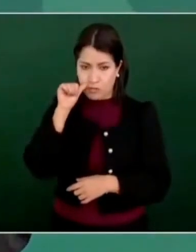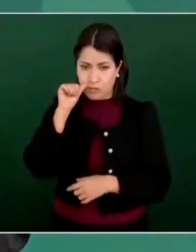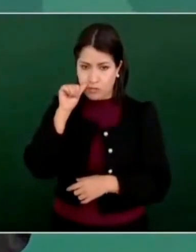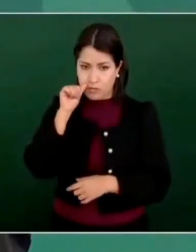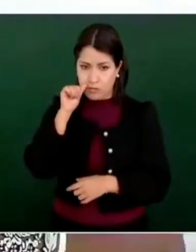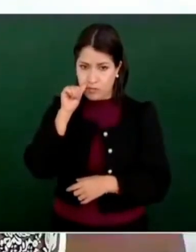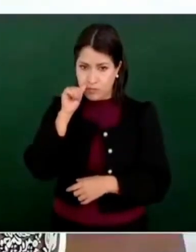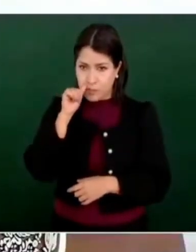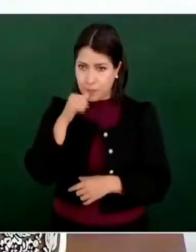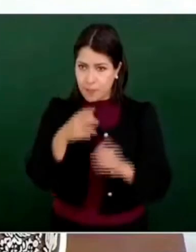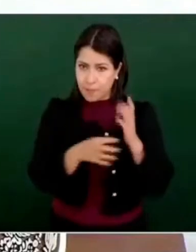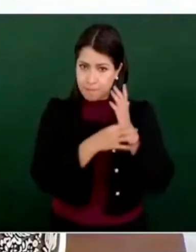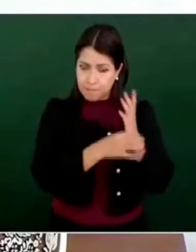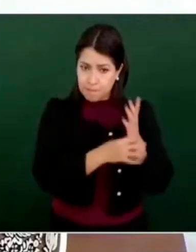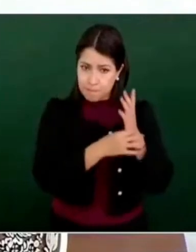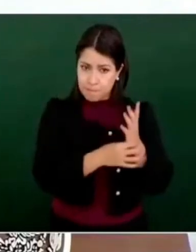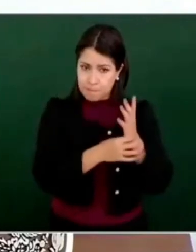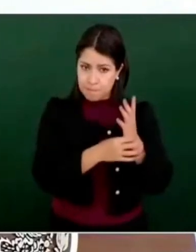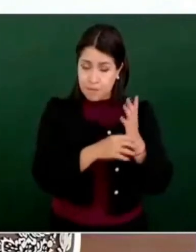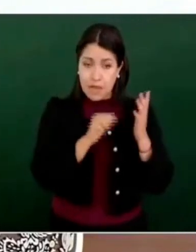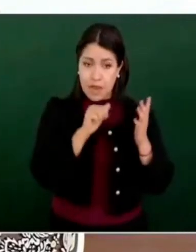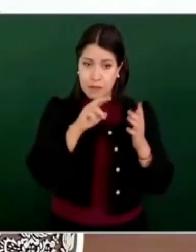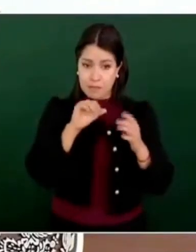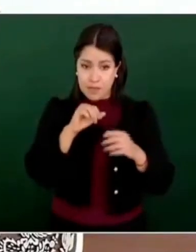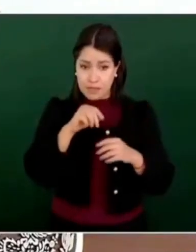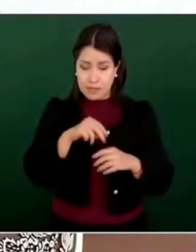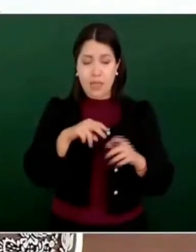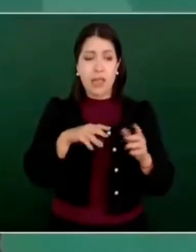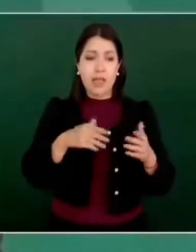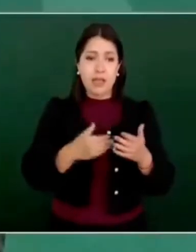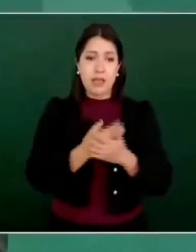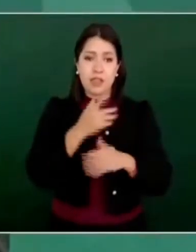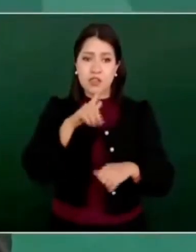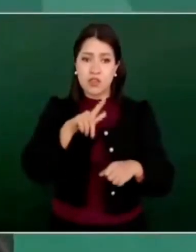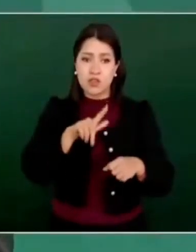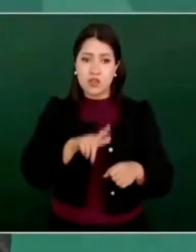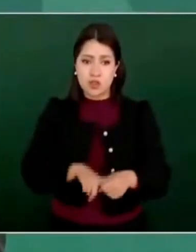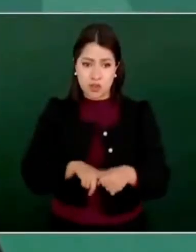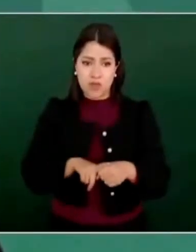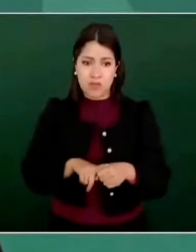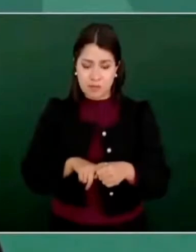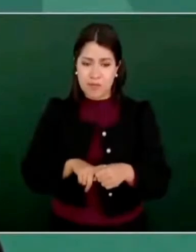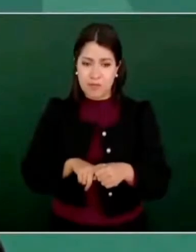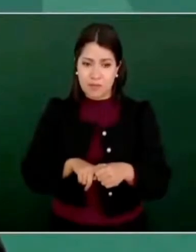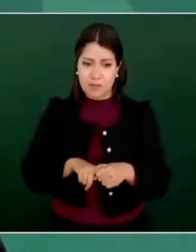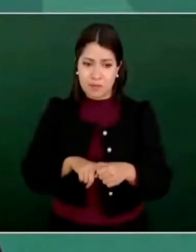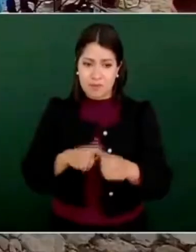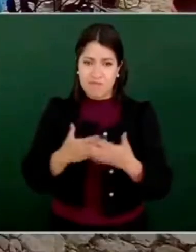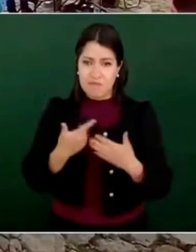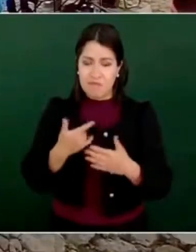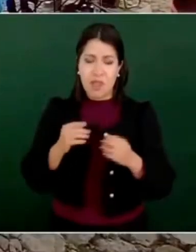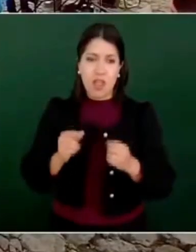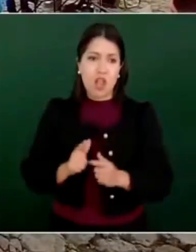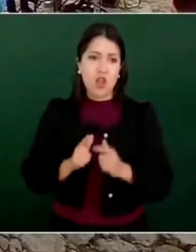cito: las armas nacionales se han cubierto de gloria.